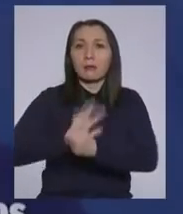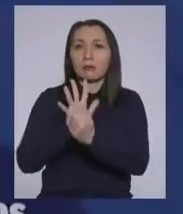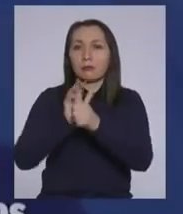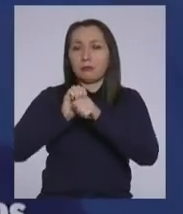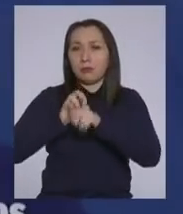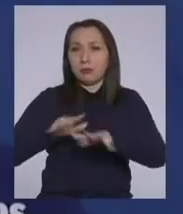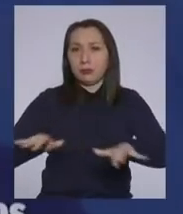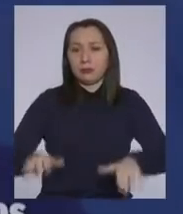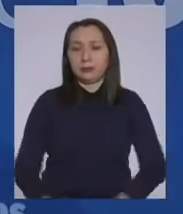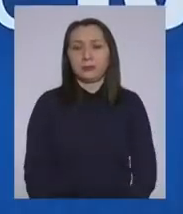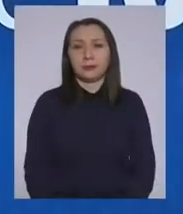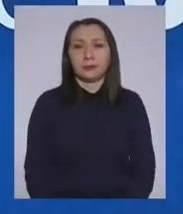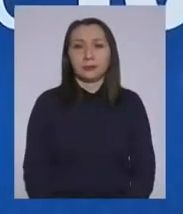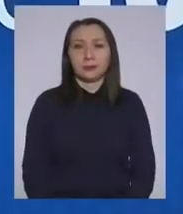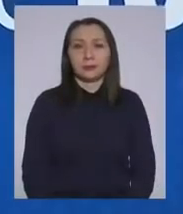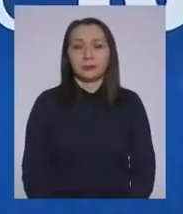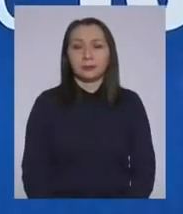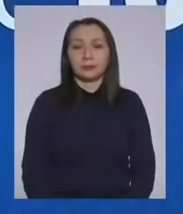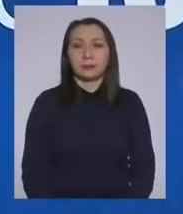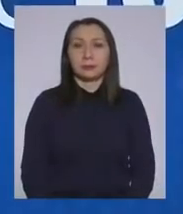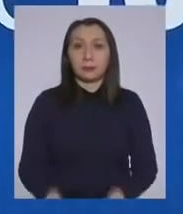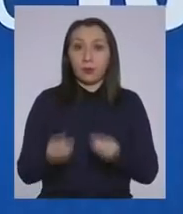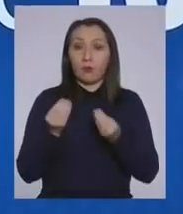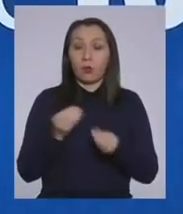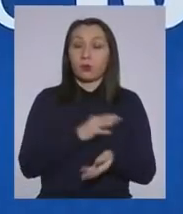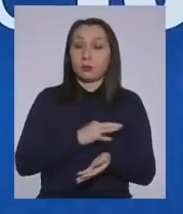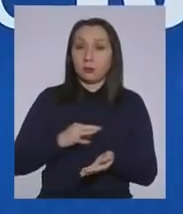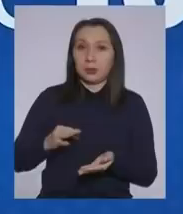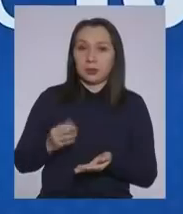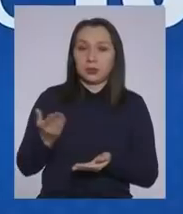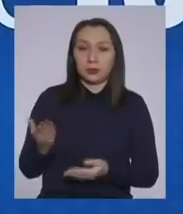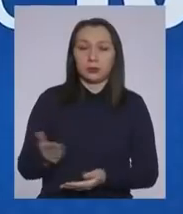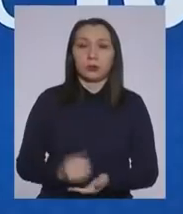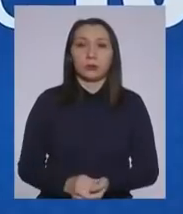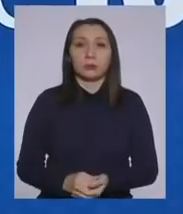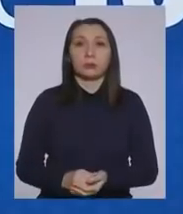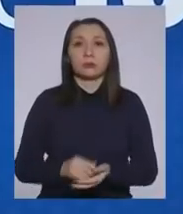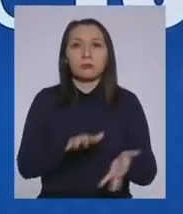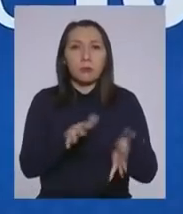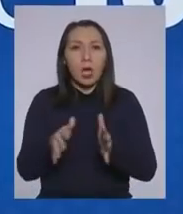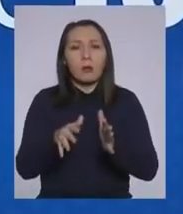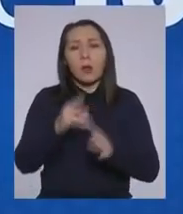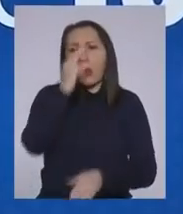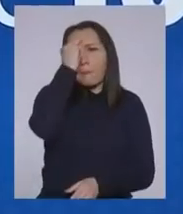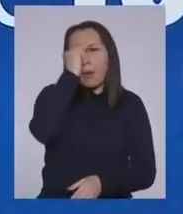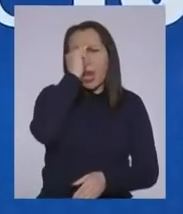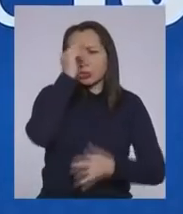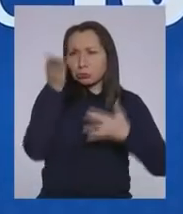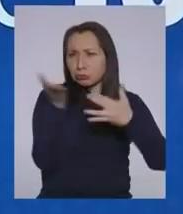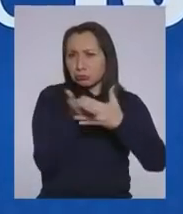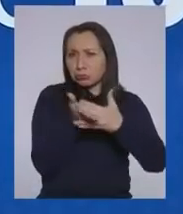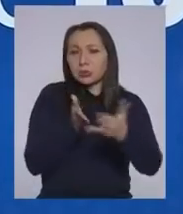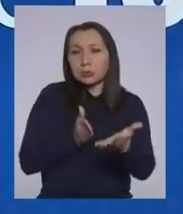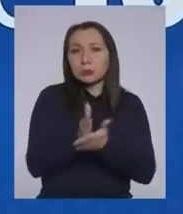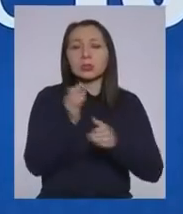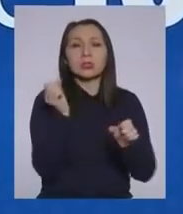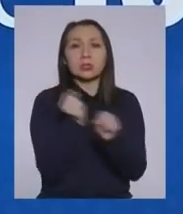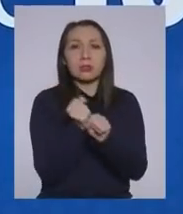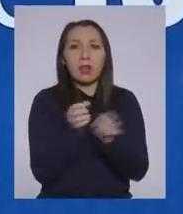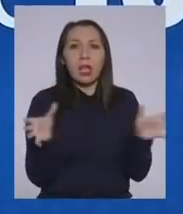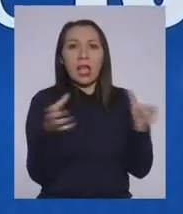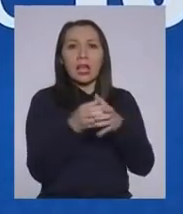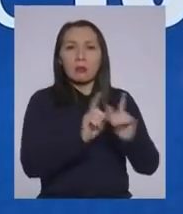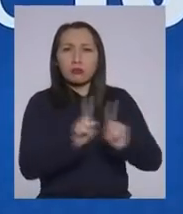pandemia. Bueno, señor ministro, a mediados del mes de marzo se activa un equipo de gestión de